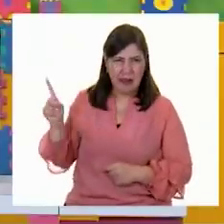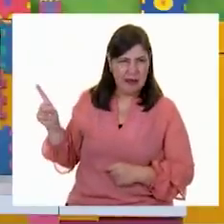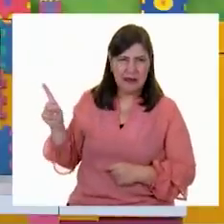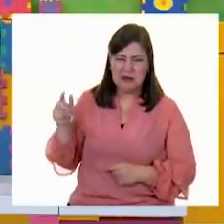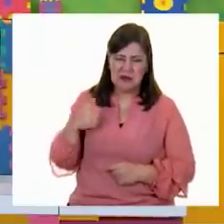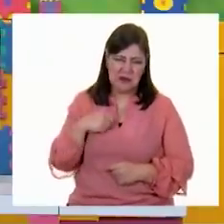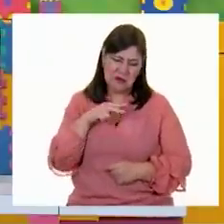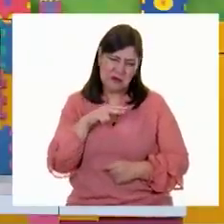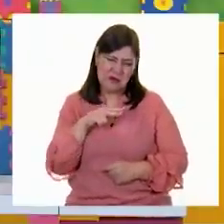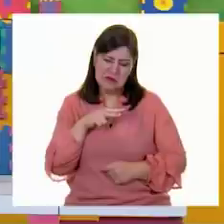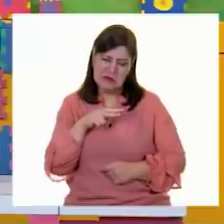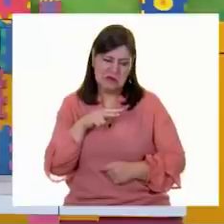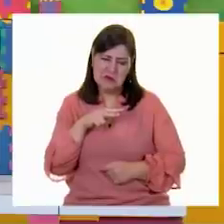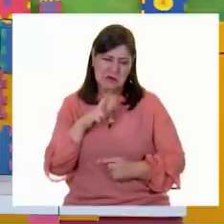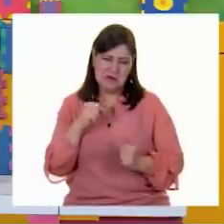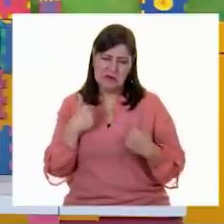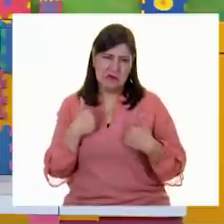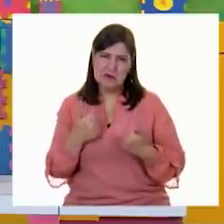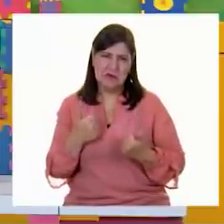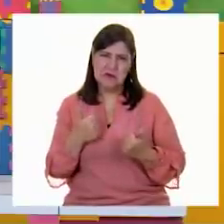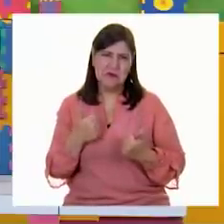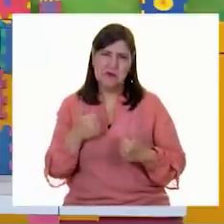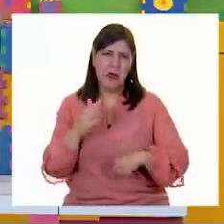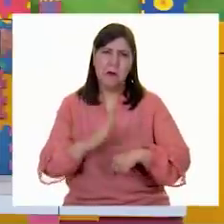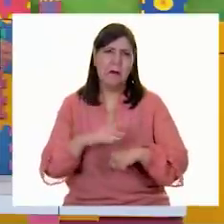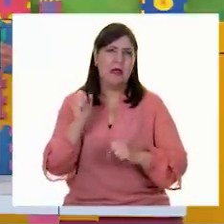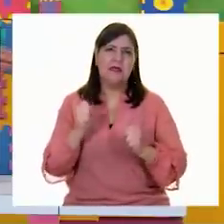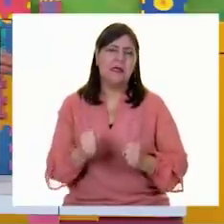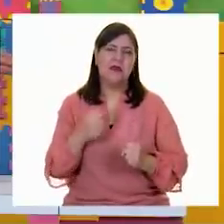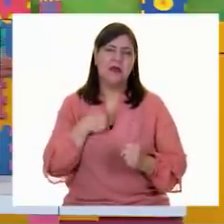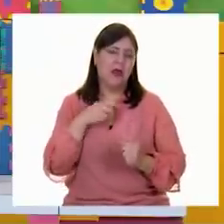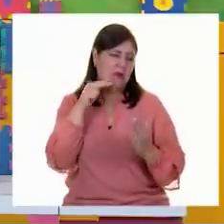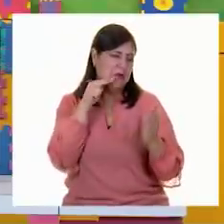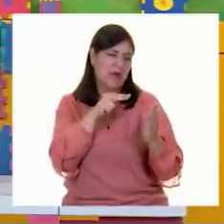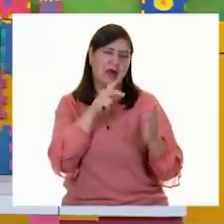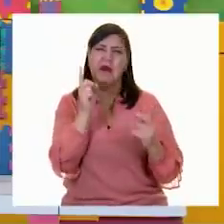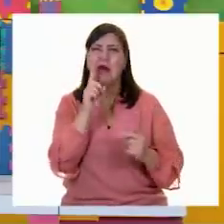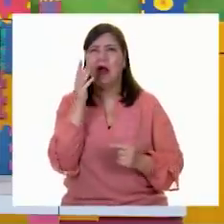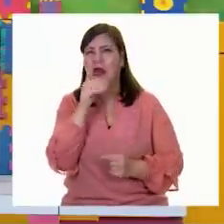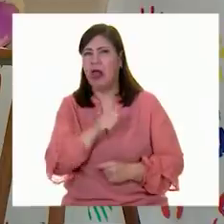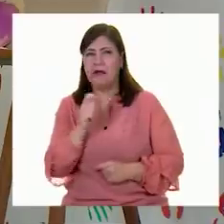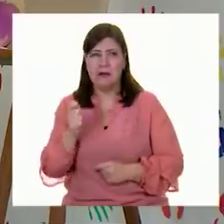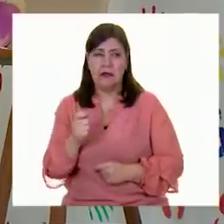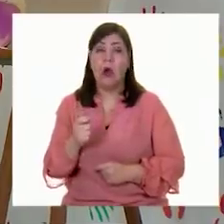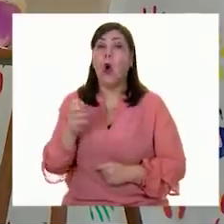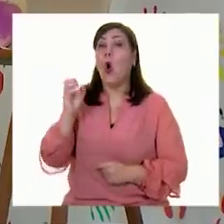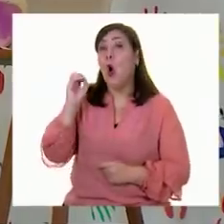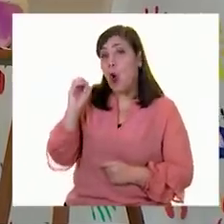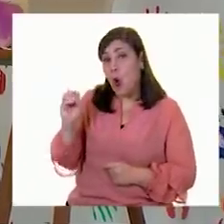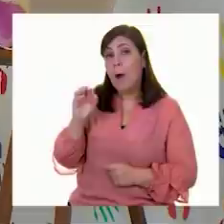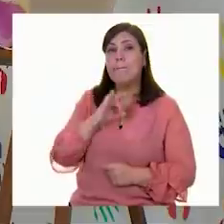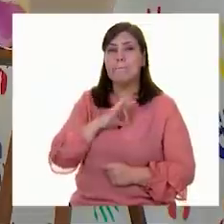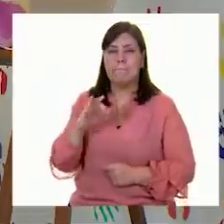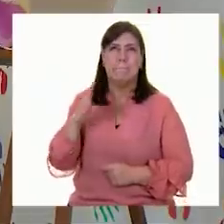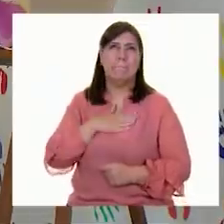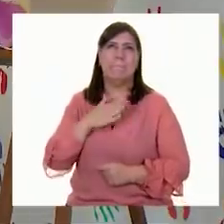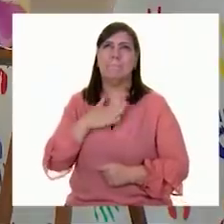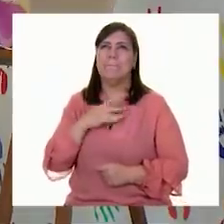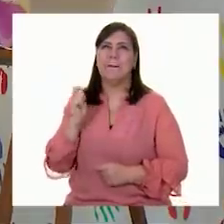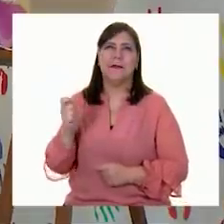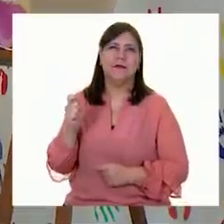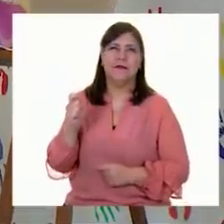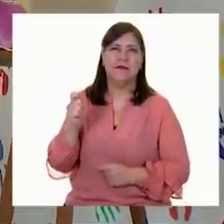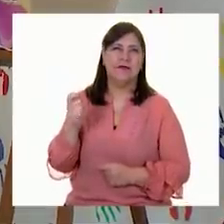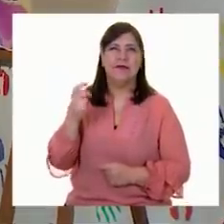del todo. Y entonces, mejor decido, pues, no ver sus pinturas. O como lo que le sucede, por ejemplo, a